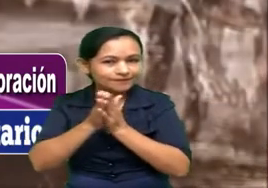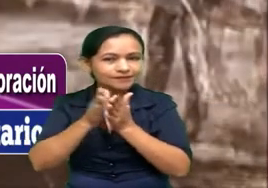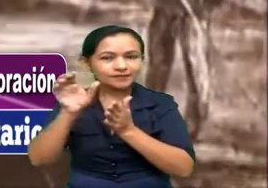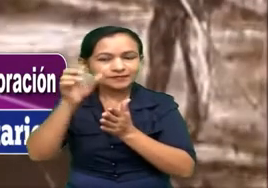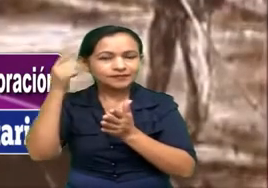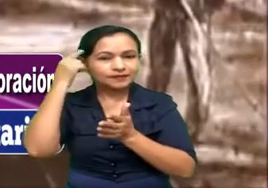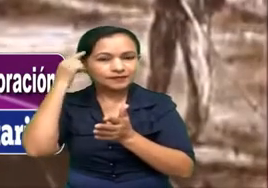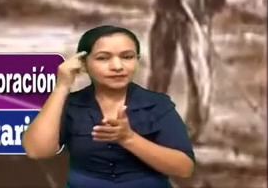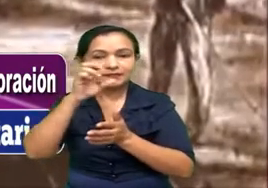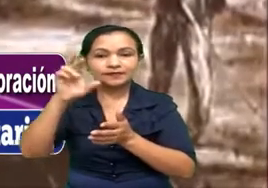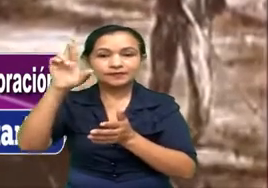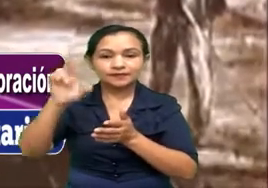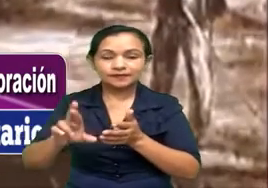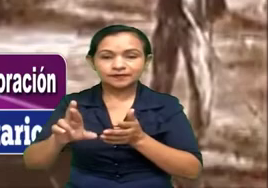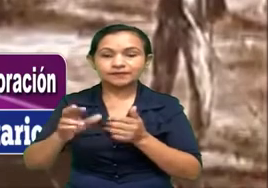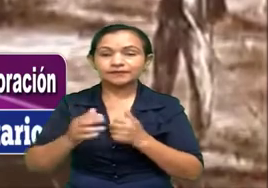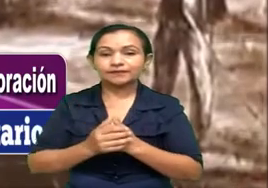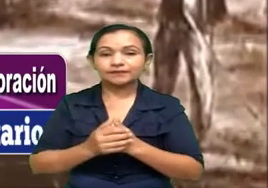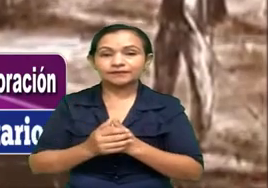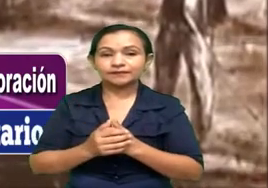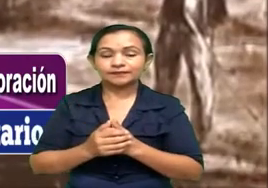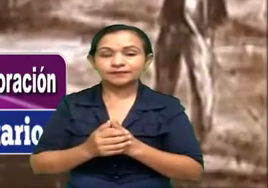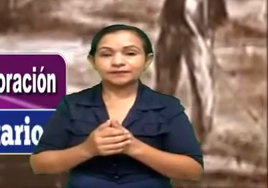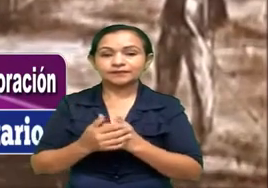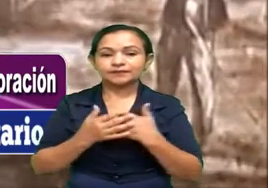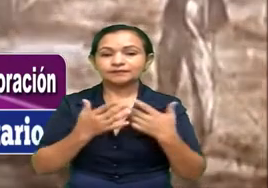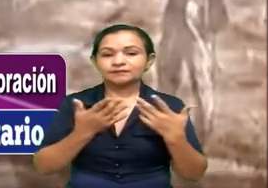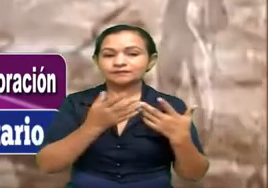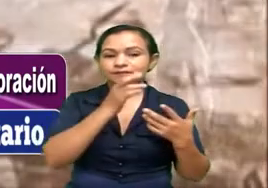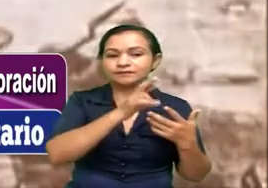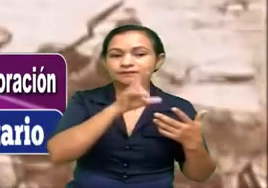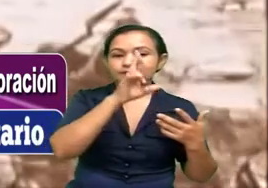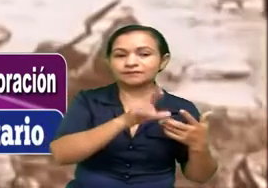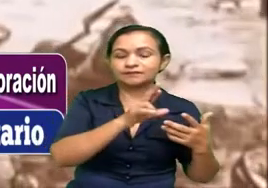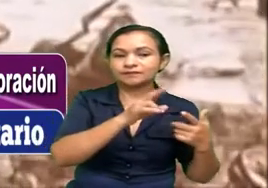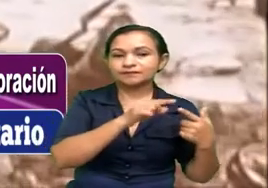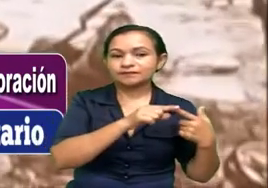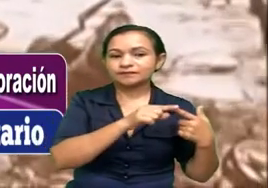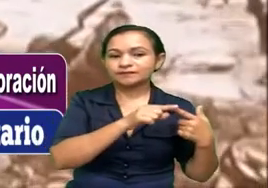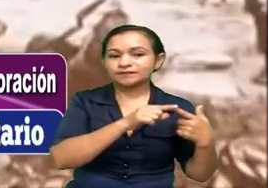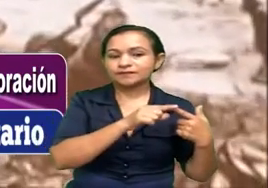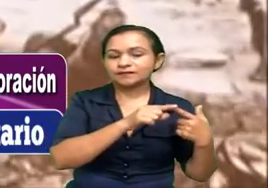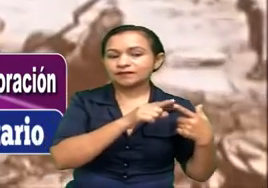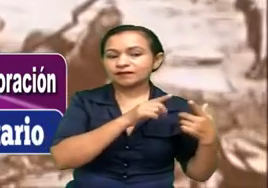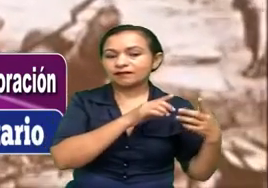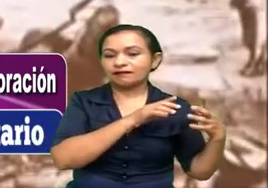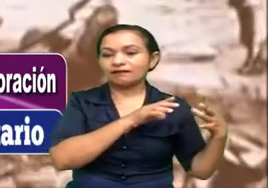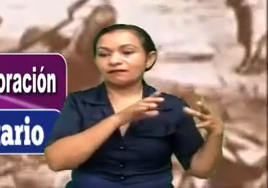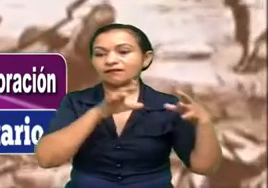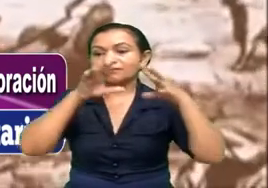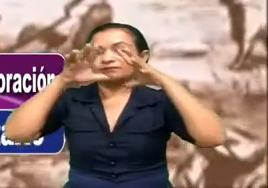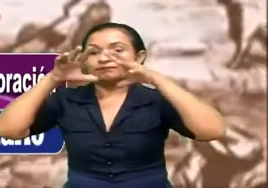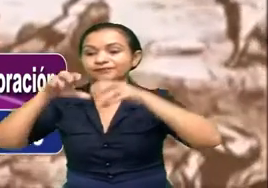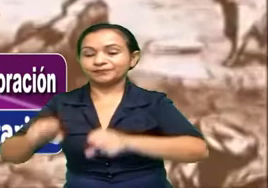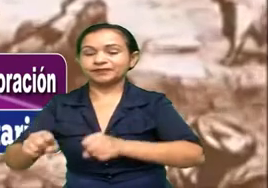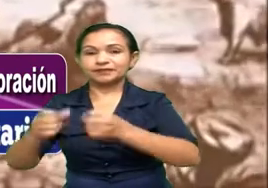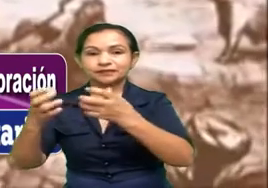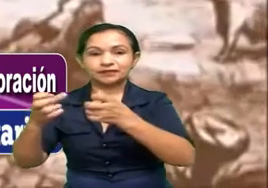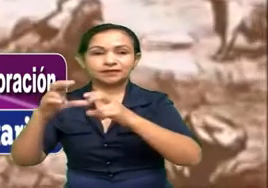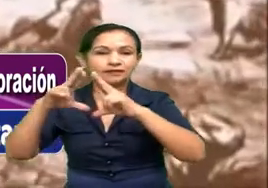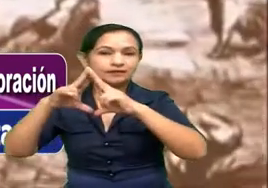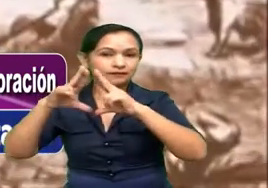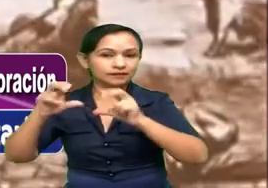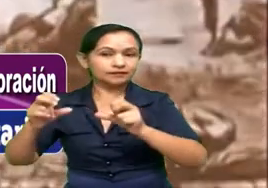visión que es la de la conquista, la del sometimiento y el apoderamiento